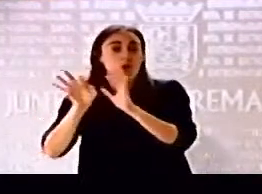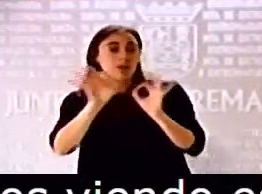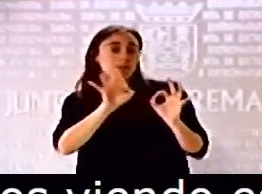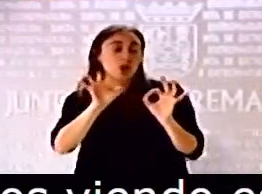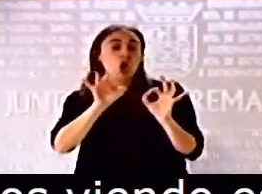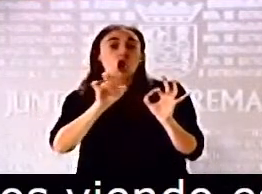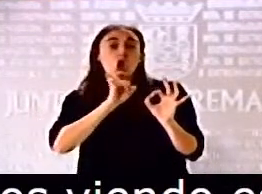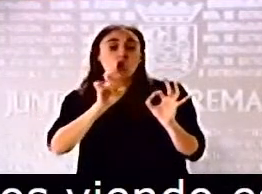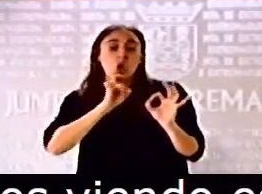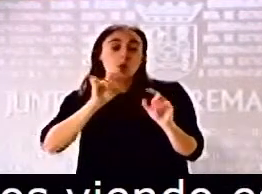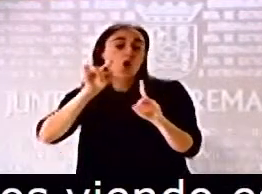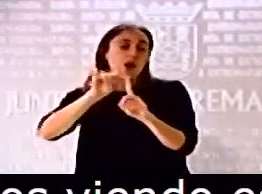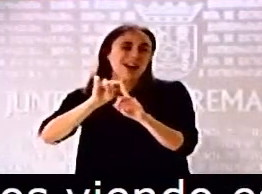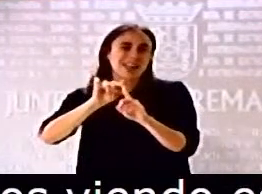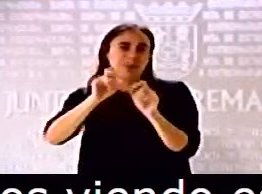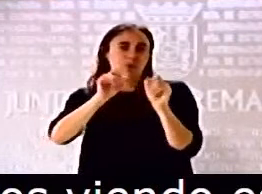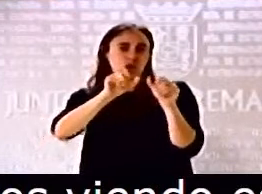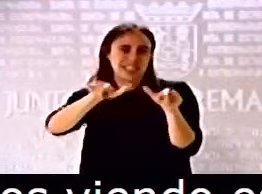tengan una certeza.